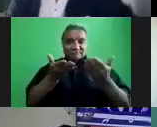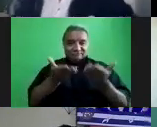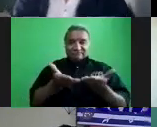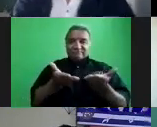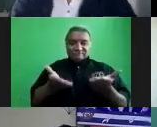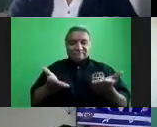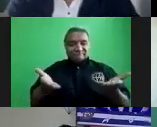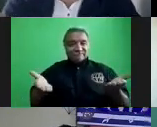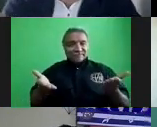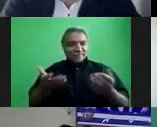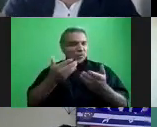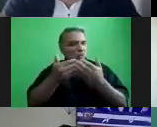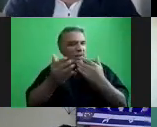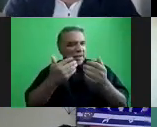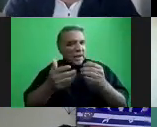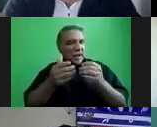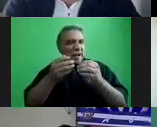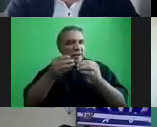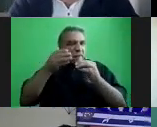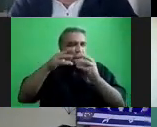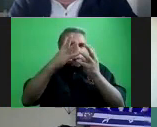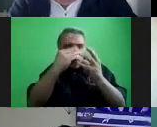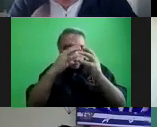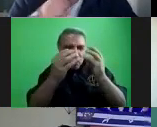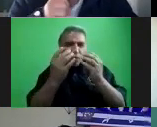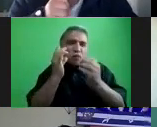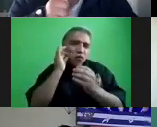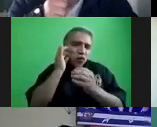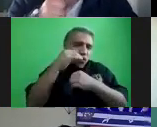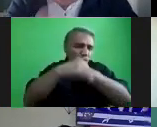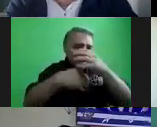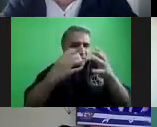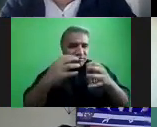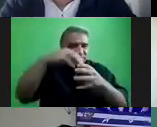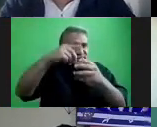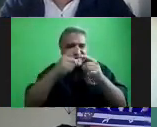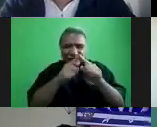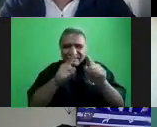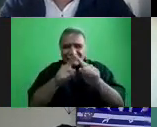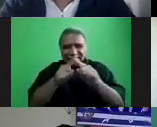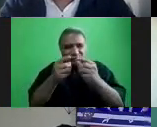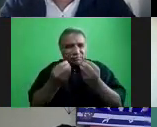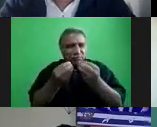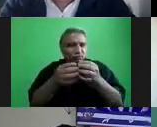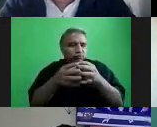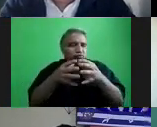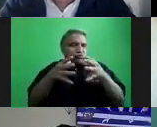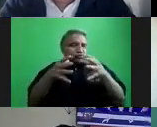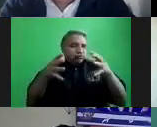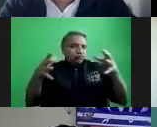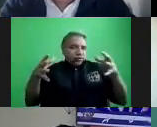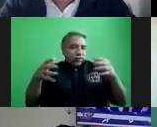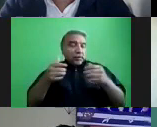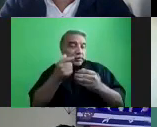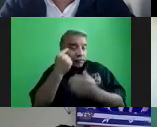necesitamos avergonzarnos ni nada, sino que luzcamos lo que hacemos, no importa. El trabajo no importa lo